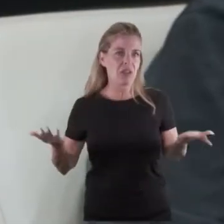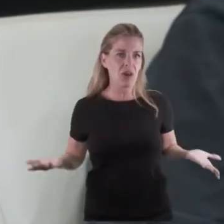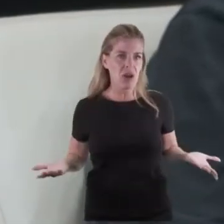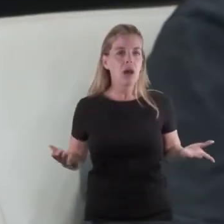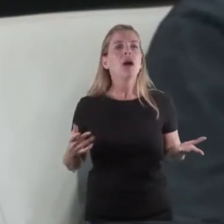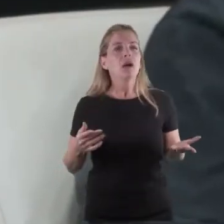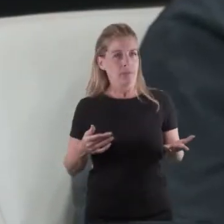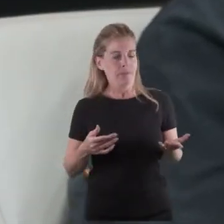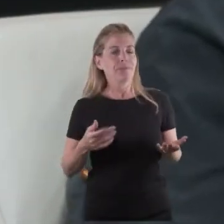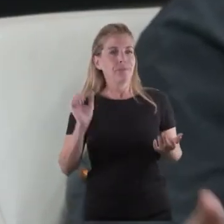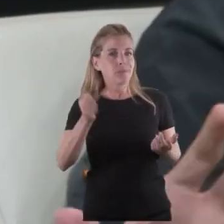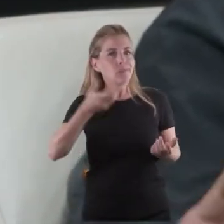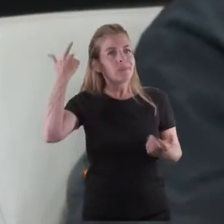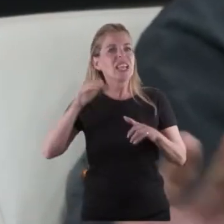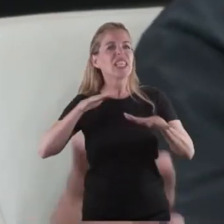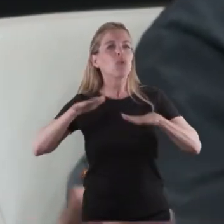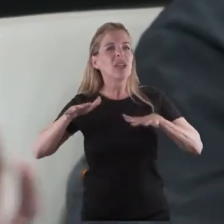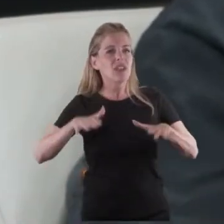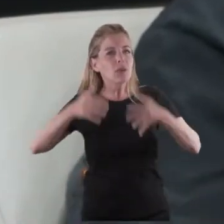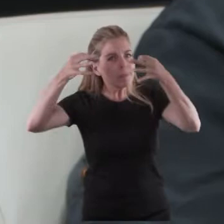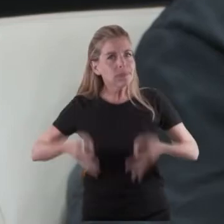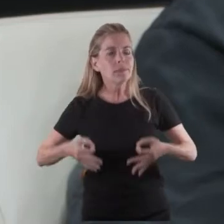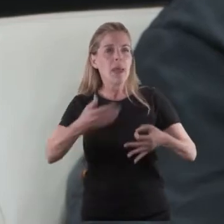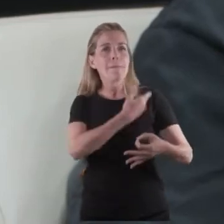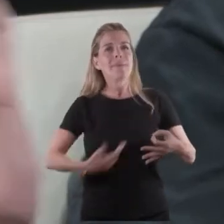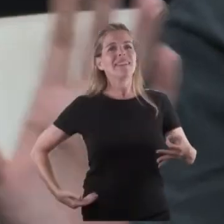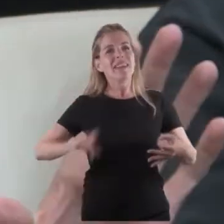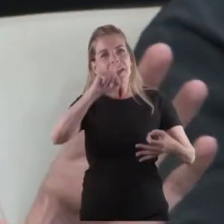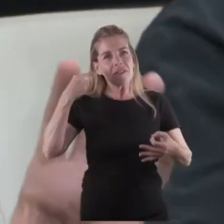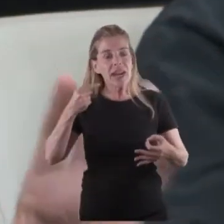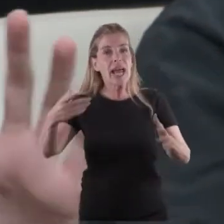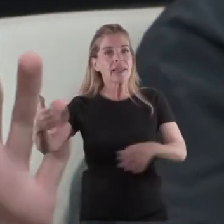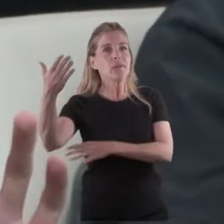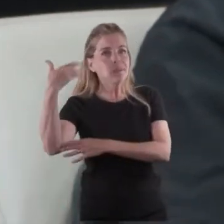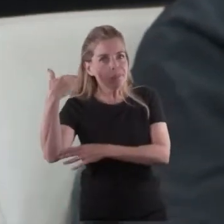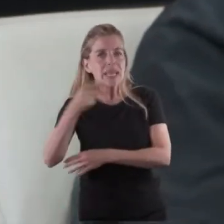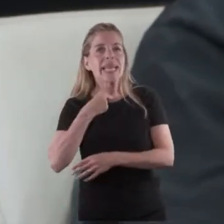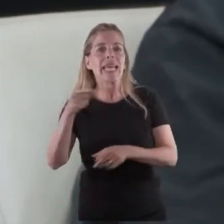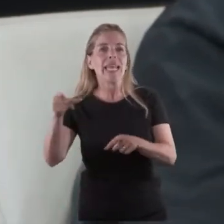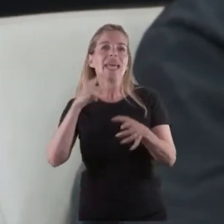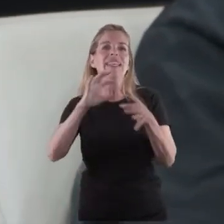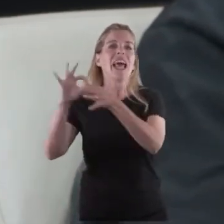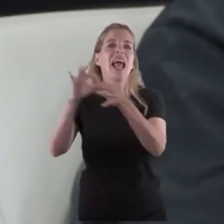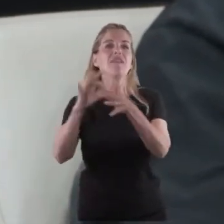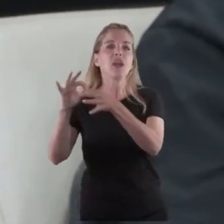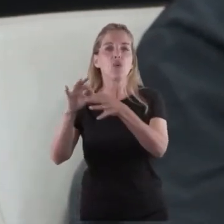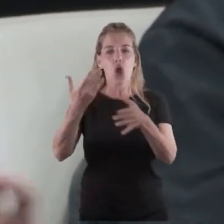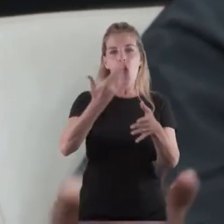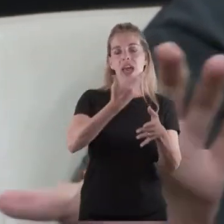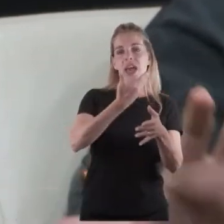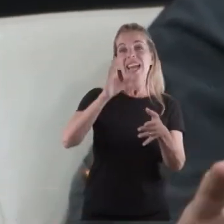puntual que se conocieron los dichos del presidente respecto de querer cortar la dependencia con estados unidos y el fondo monetario